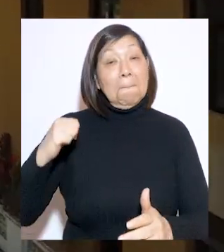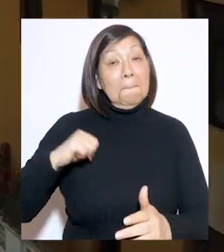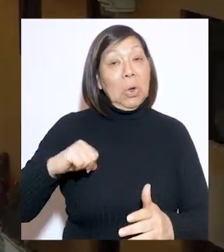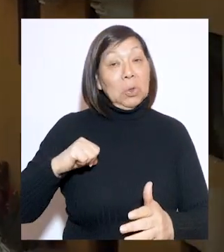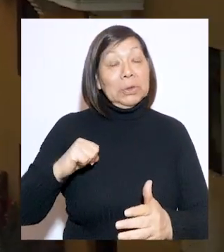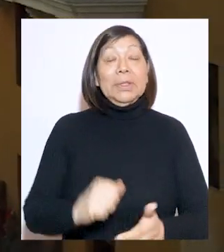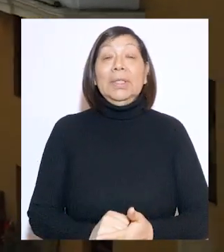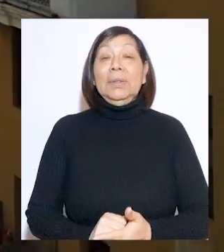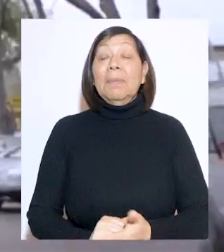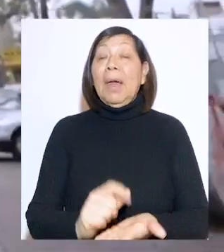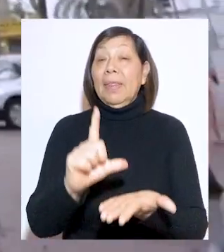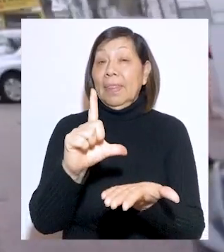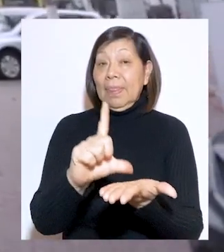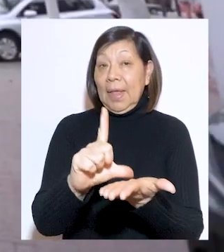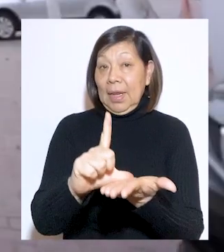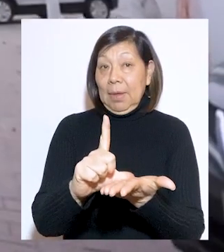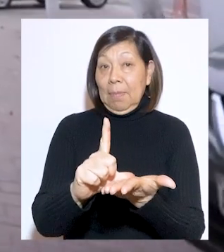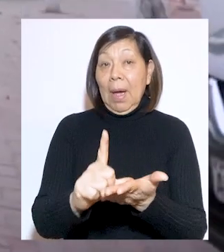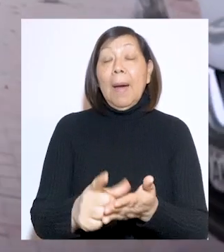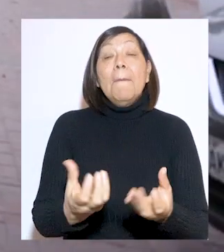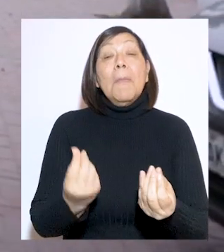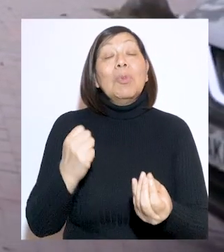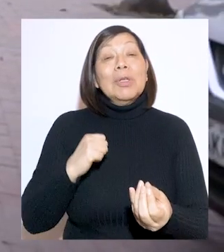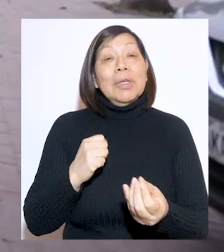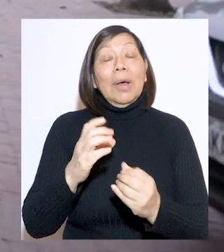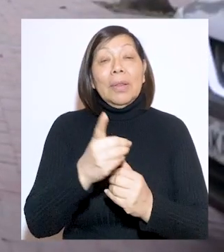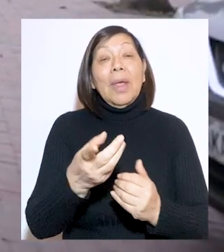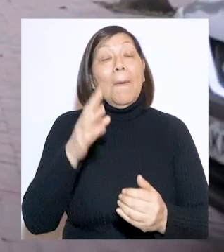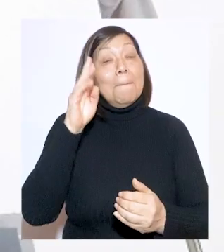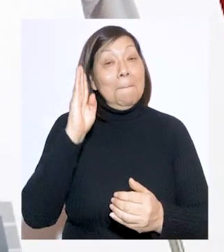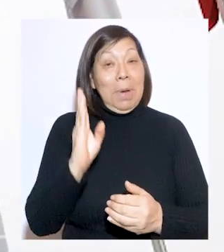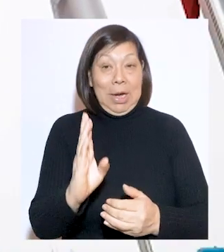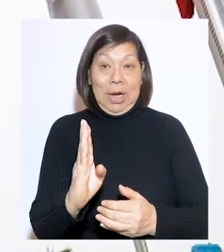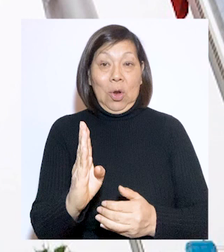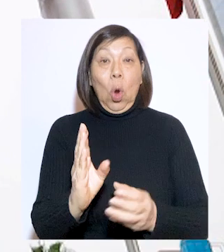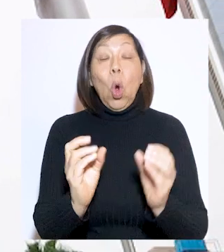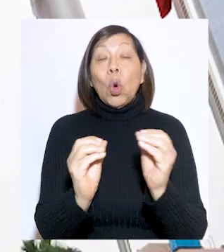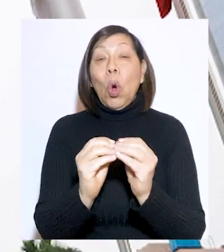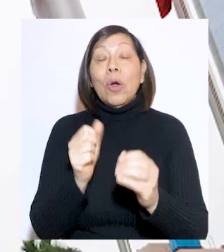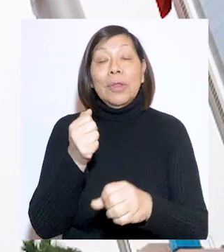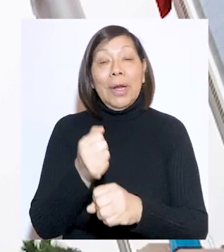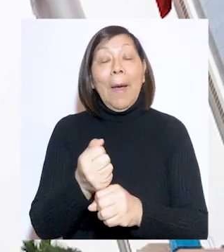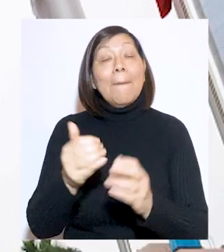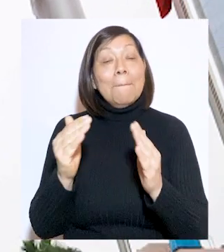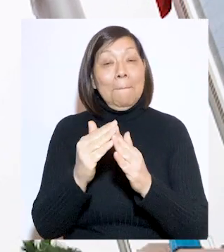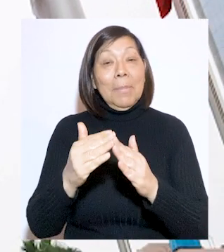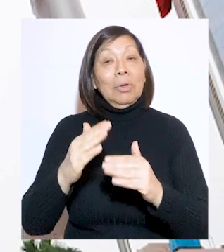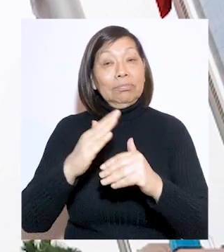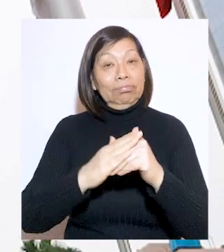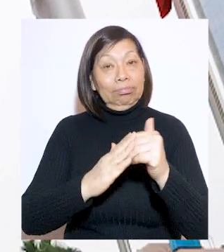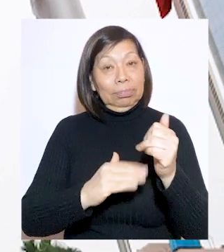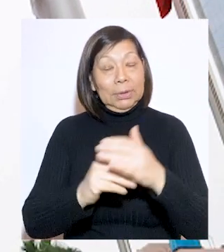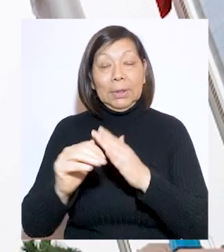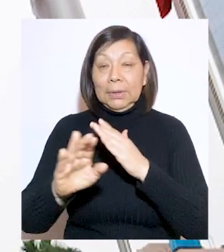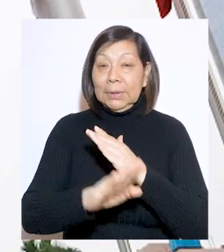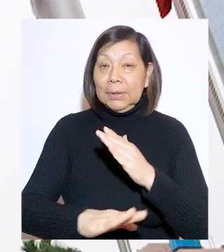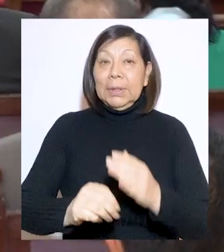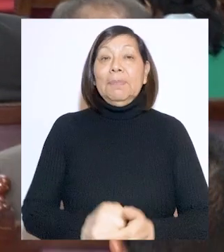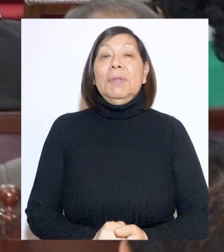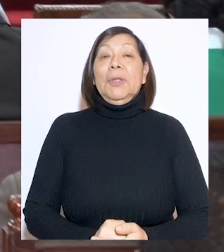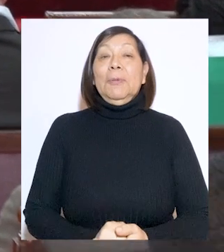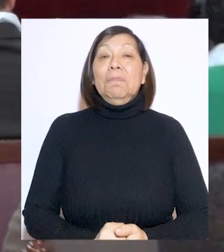Municipalidad Metropolitana de Lima y la Municipalidad Distrital de Barranco contra el Ministerio de Vivienda, Construcción y